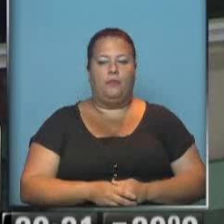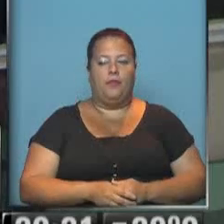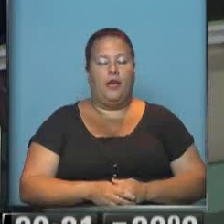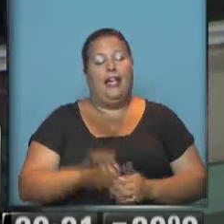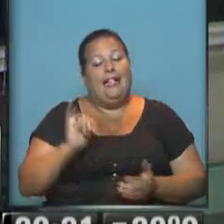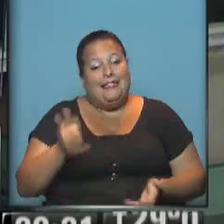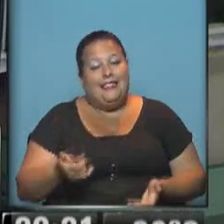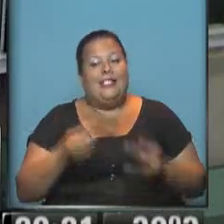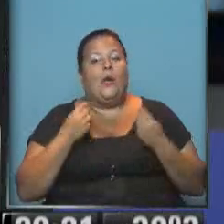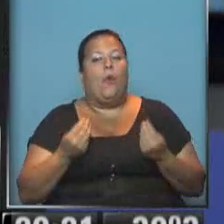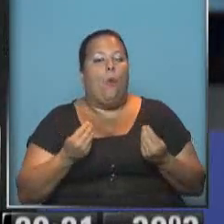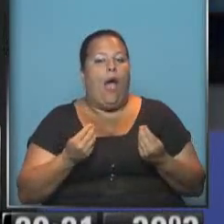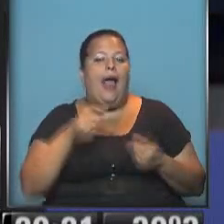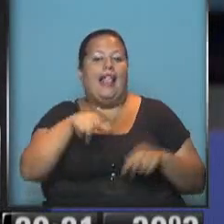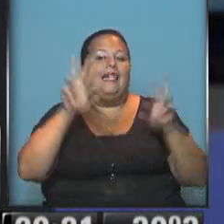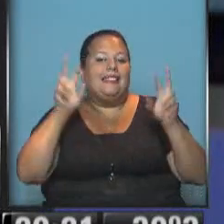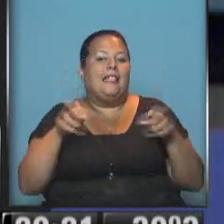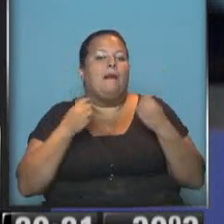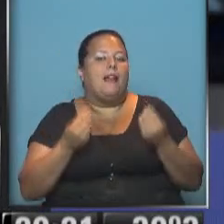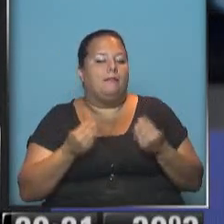Sí, ¿cuál sería en ese caso